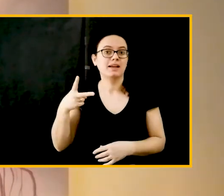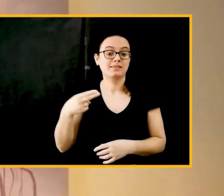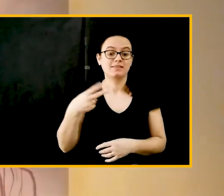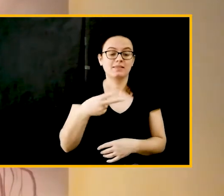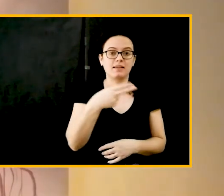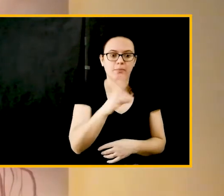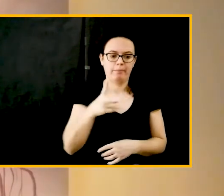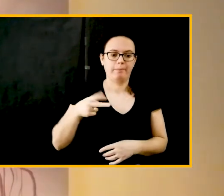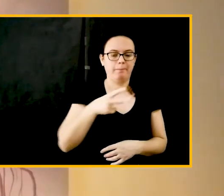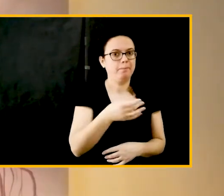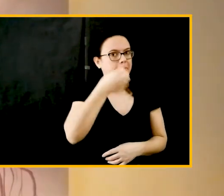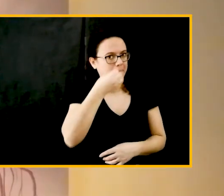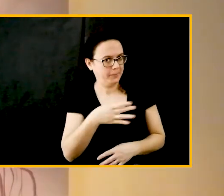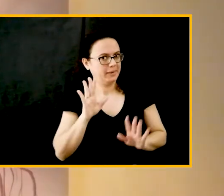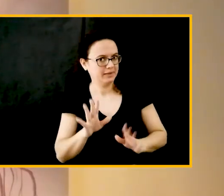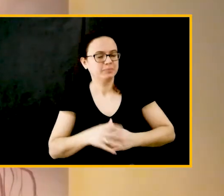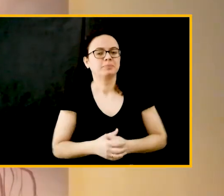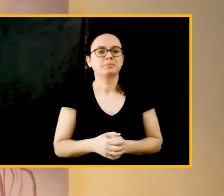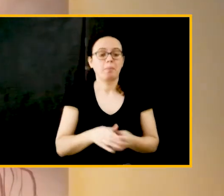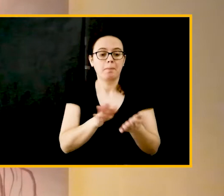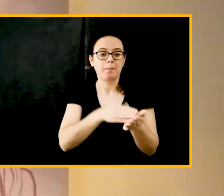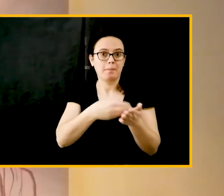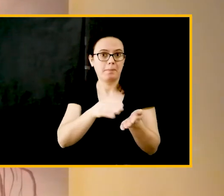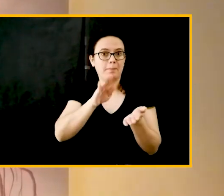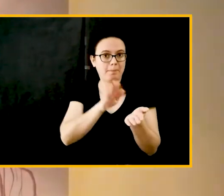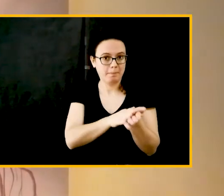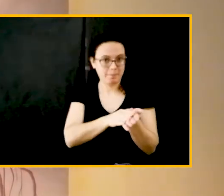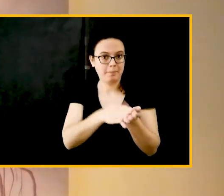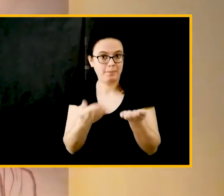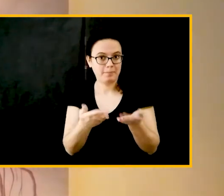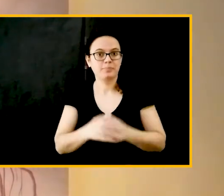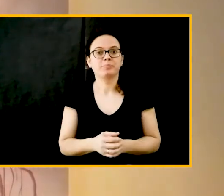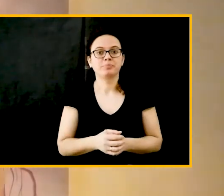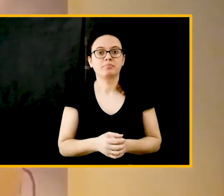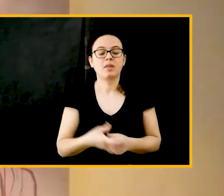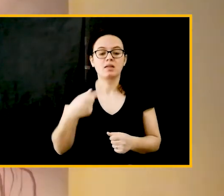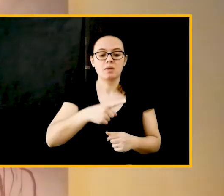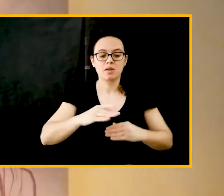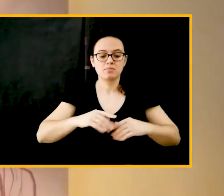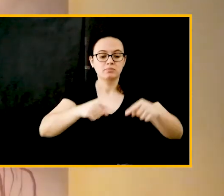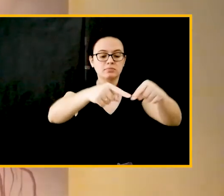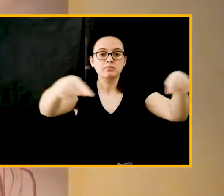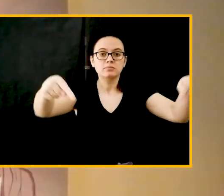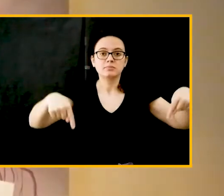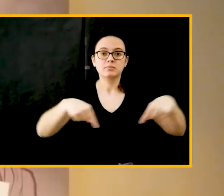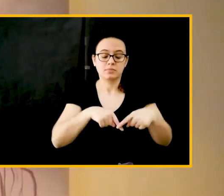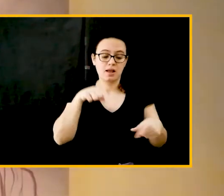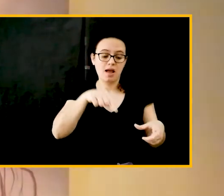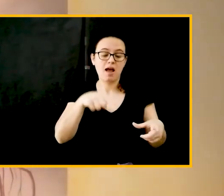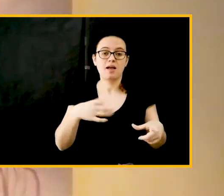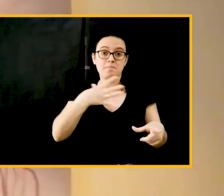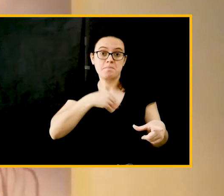bien, el pegamento, un soporte donde vayamos a pegar el